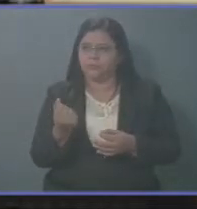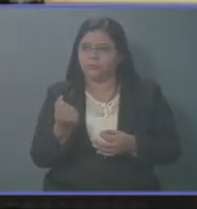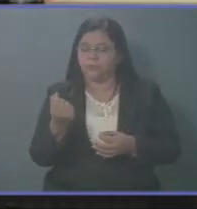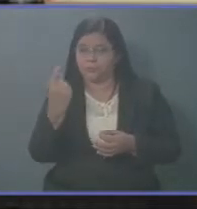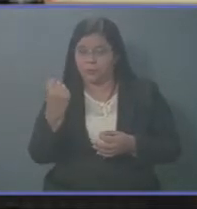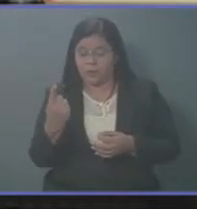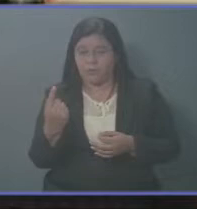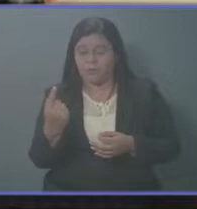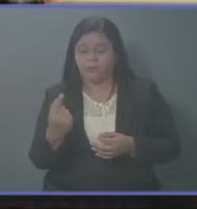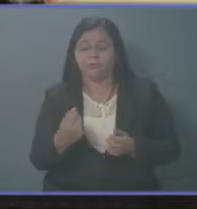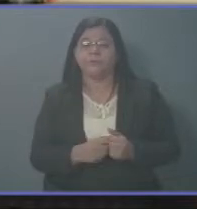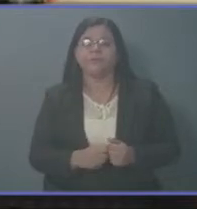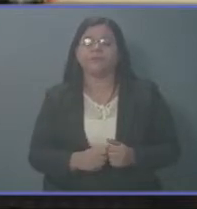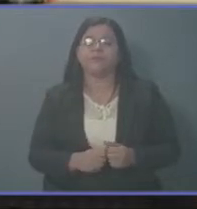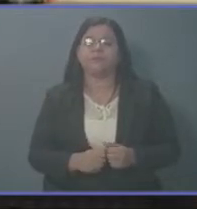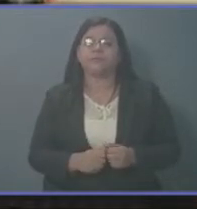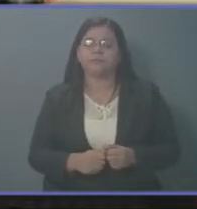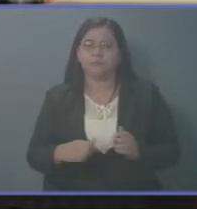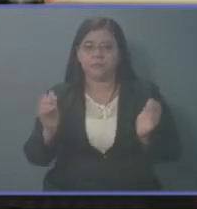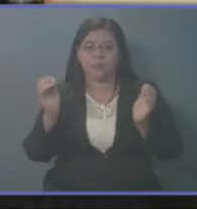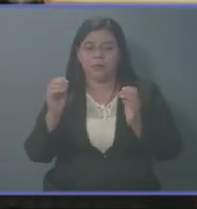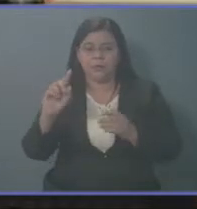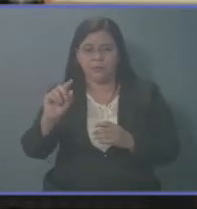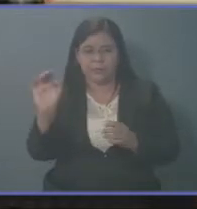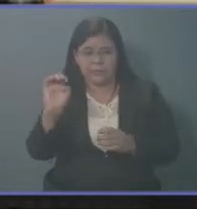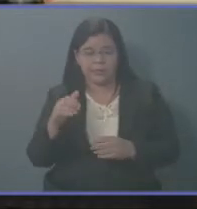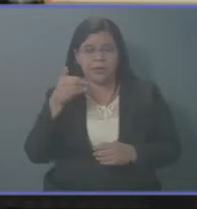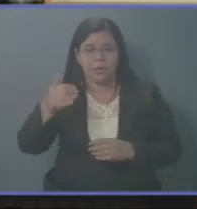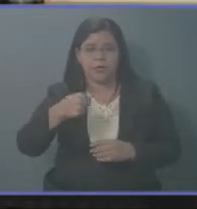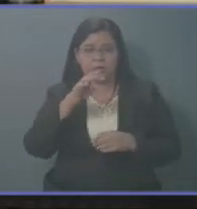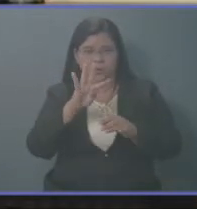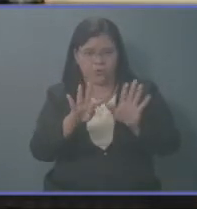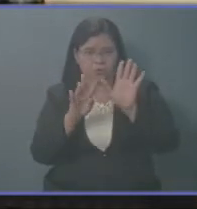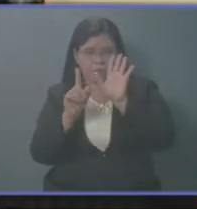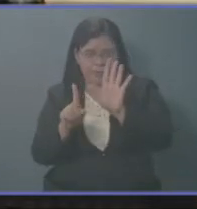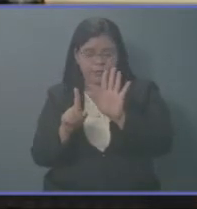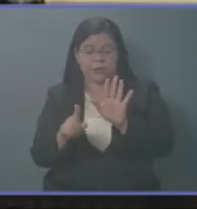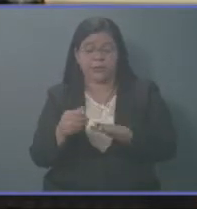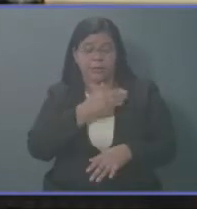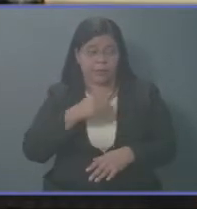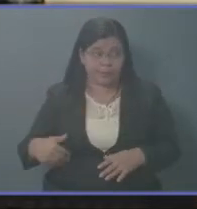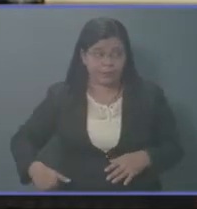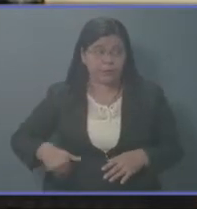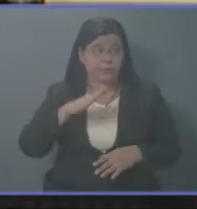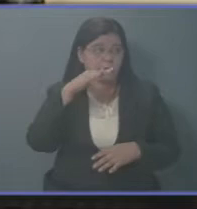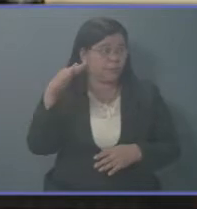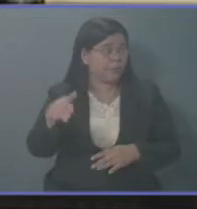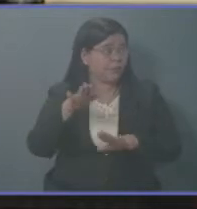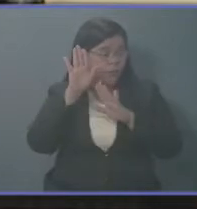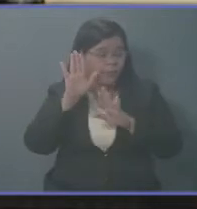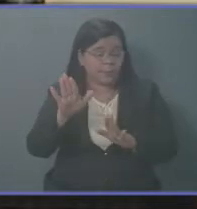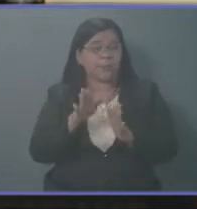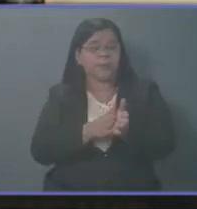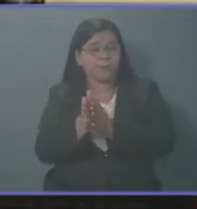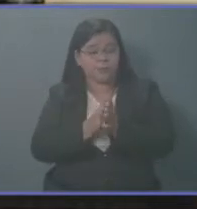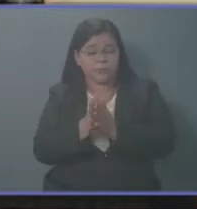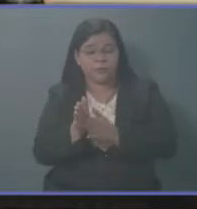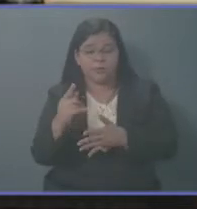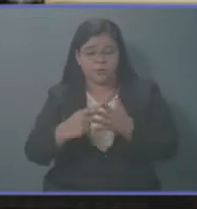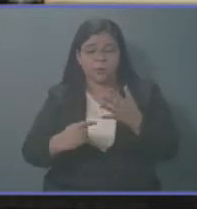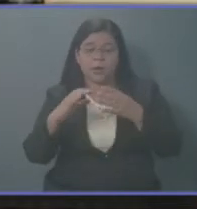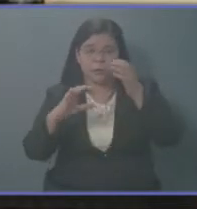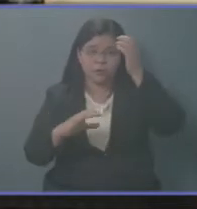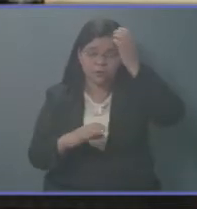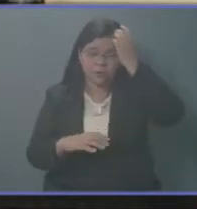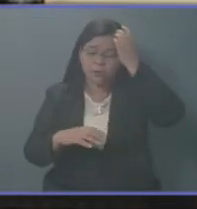1 del 1196 y 2296. La Presidencia de la República respeta el interés y la habilitación constitucional